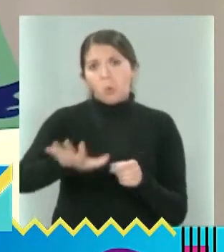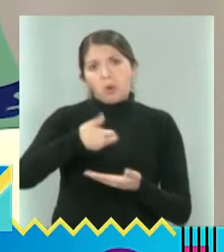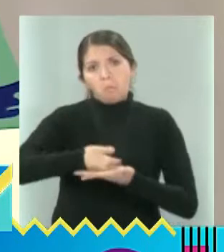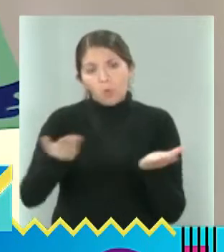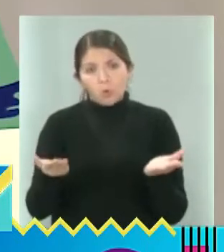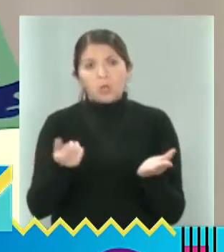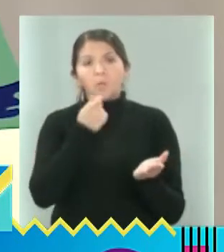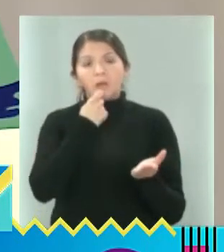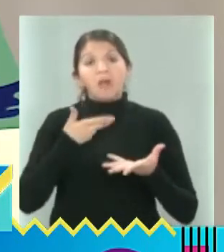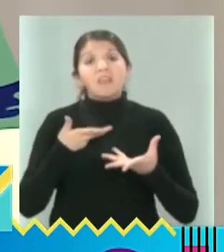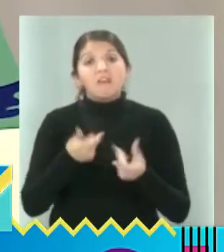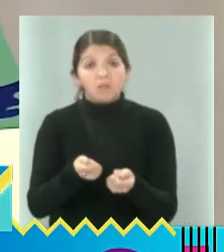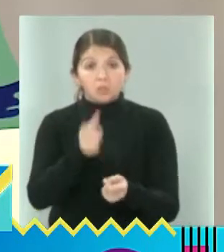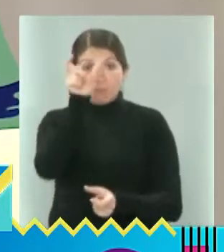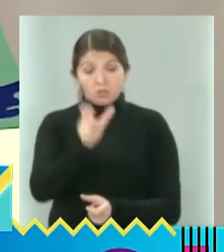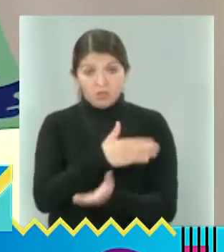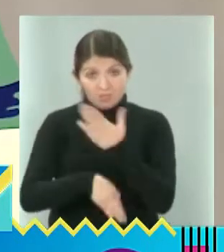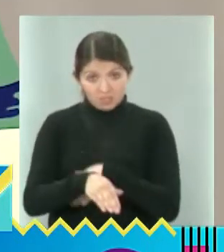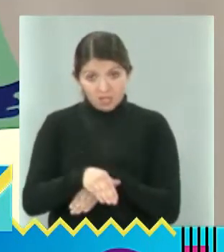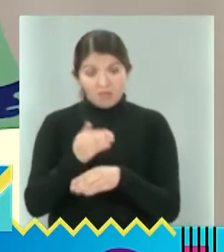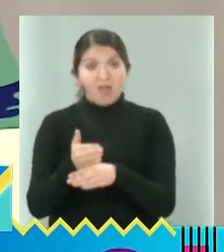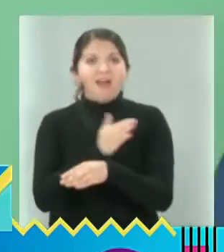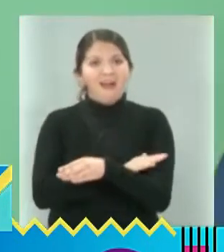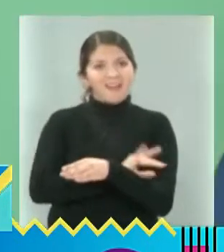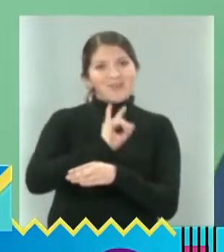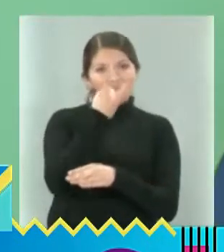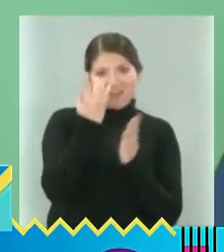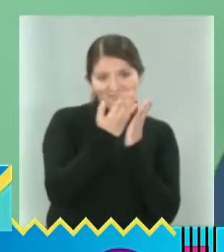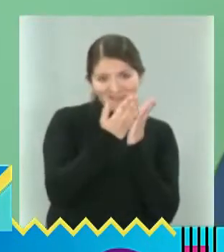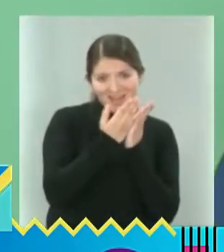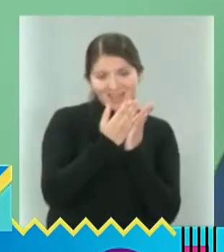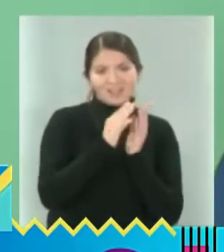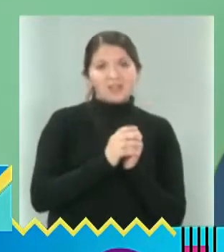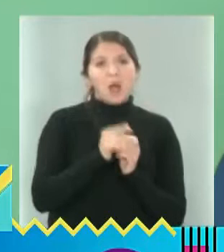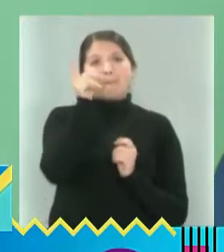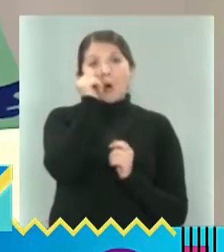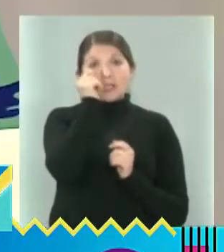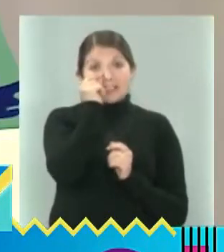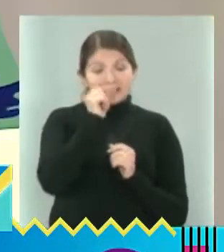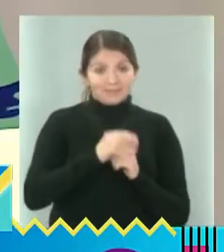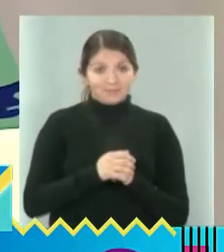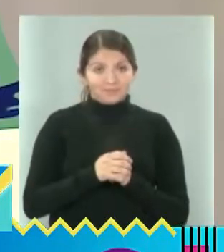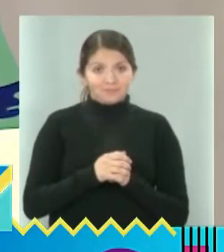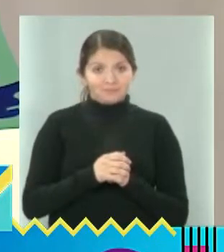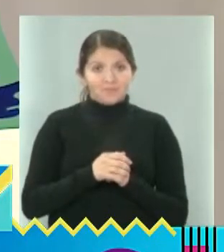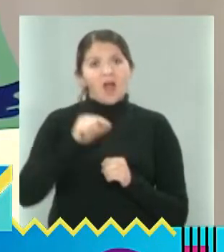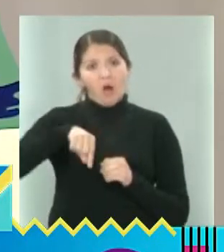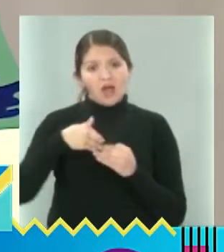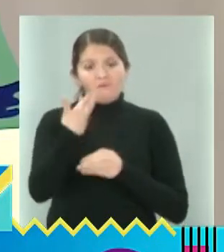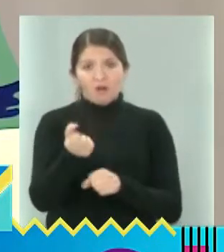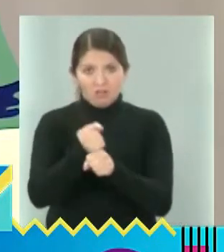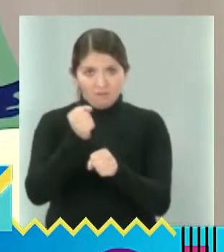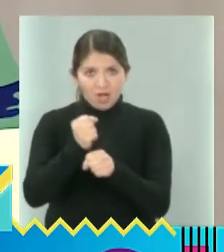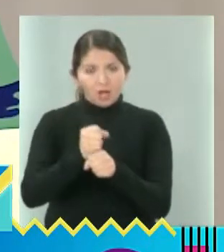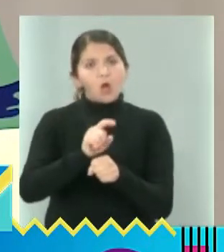sabemos, el defensor de las personas con discapacidad es un egresado de esta universidad, de la Facultad de Ciencias Políticas. Y por supuesto,